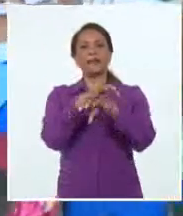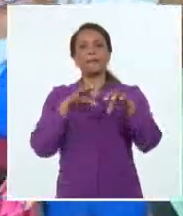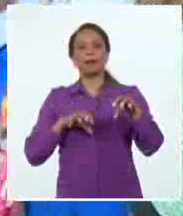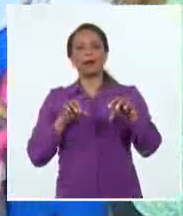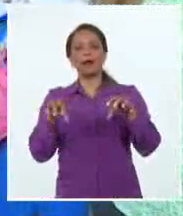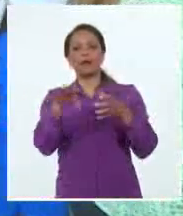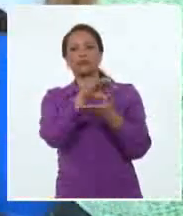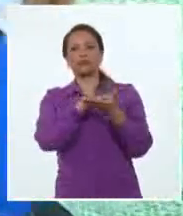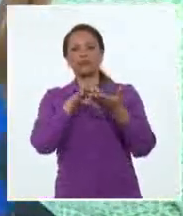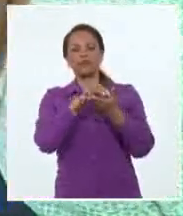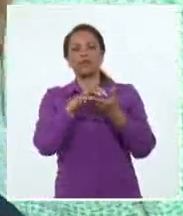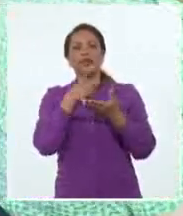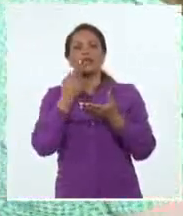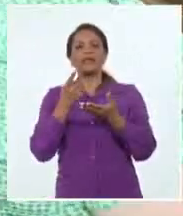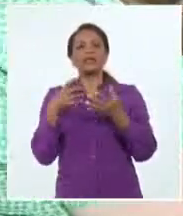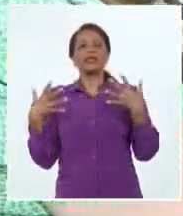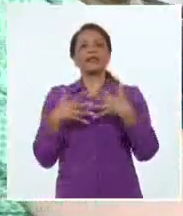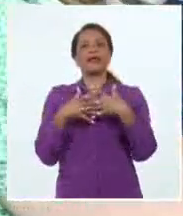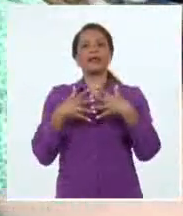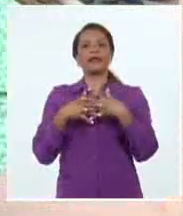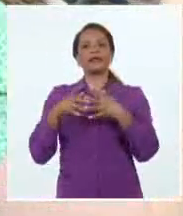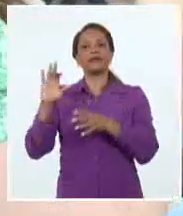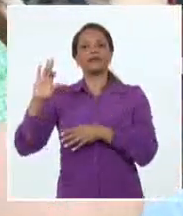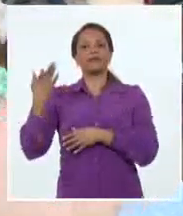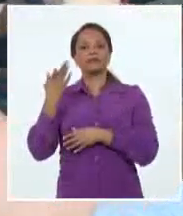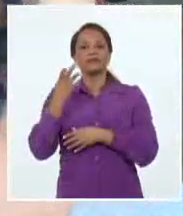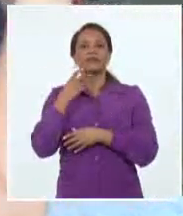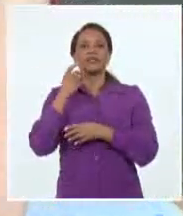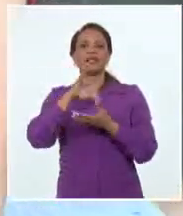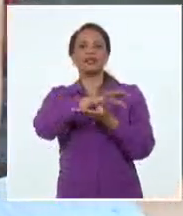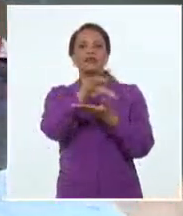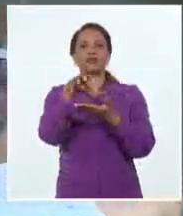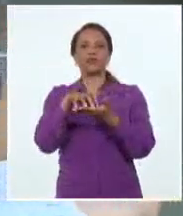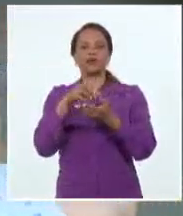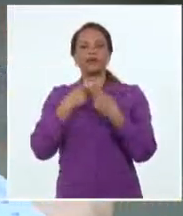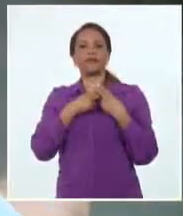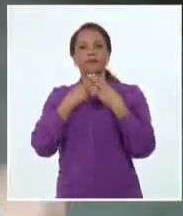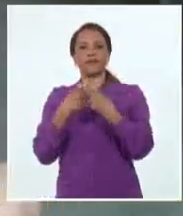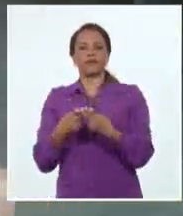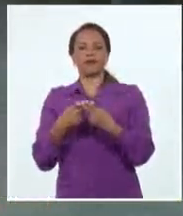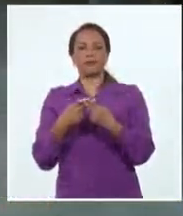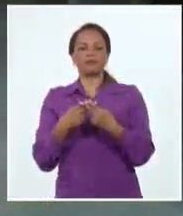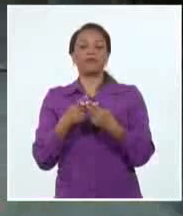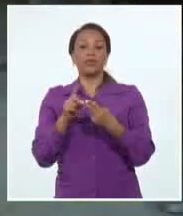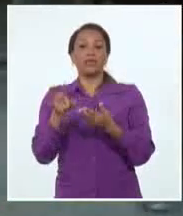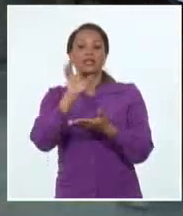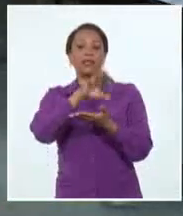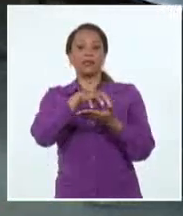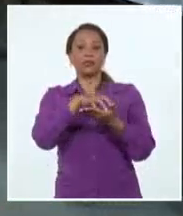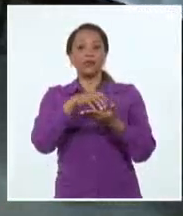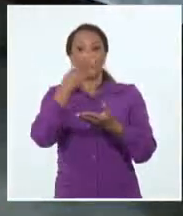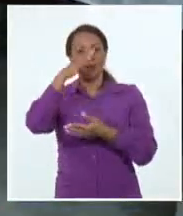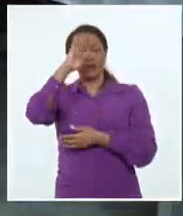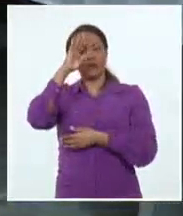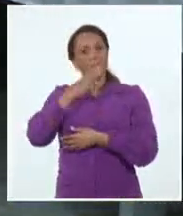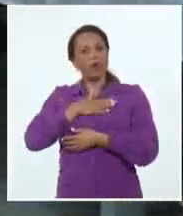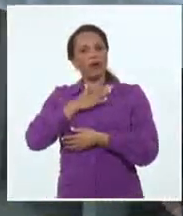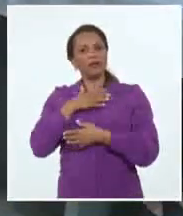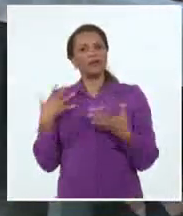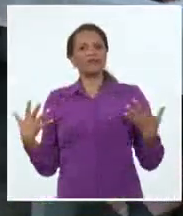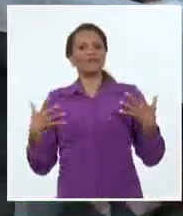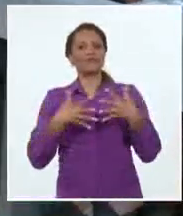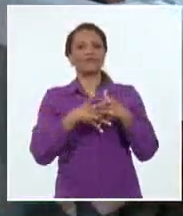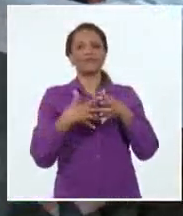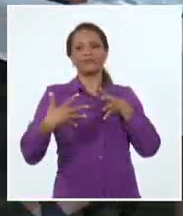la Alianza Francesa en la Ciudad Héroe y la Casa Dranquet. Desde estas ciudades de la isla se estrecharán los vínculos y